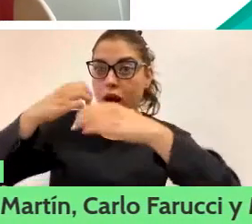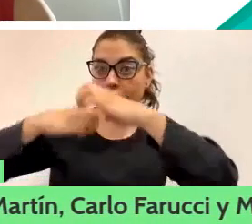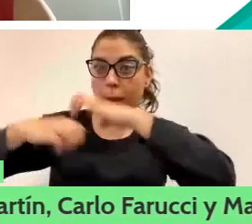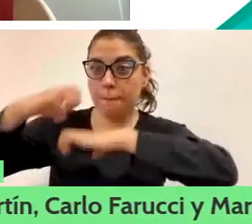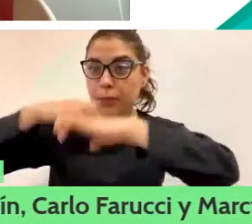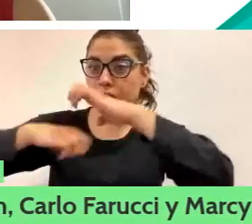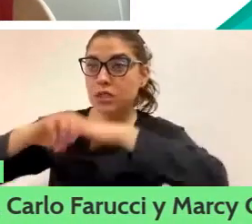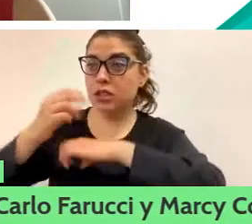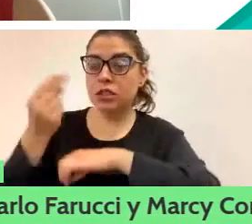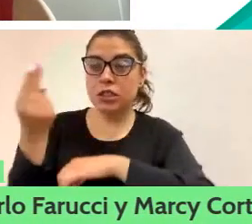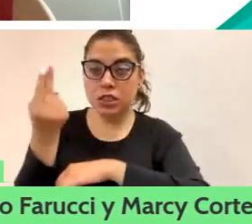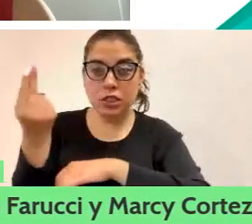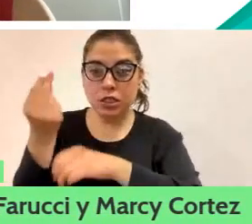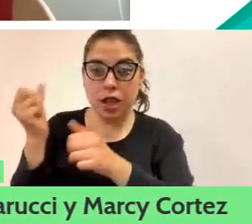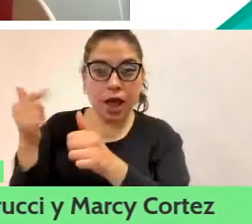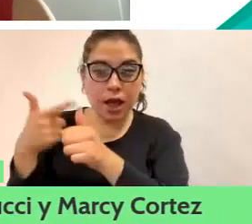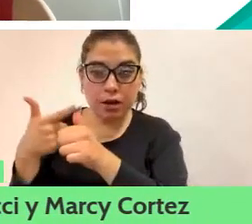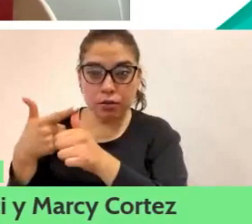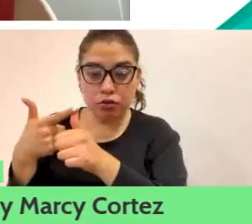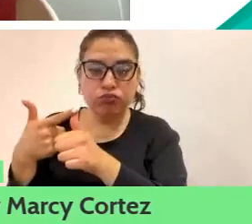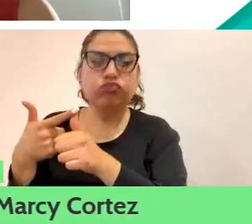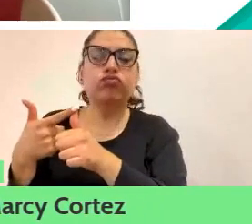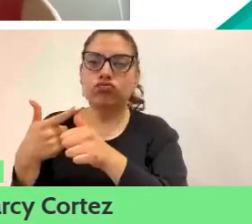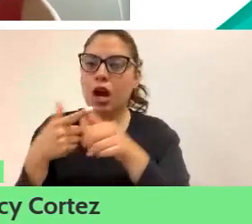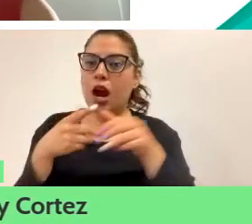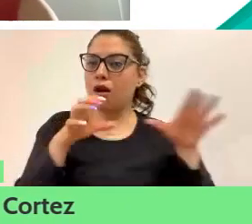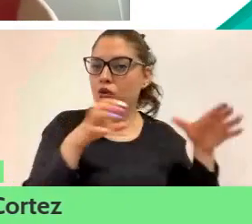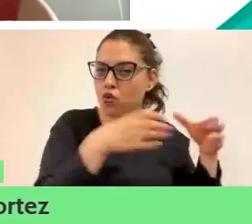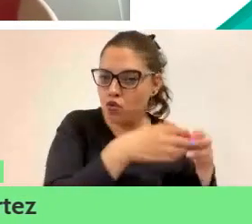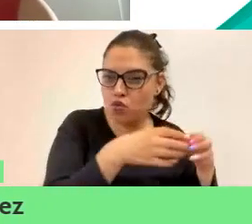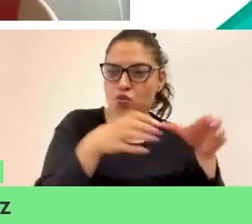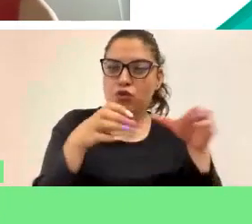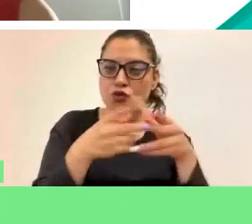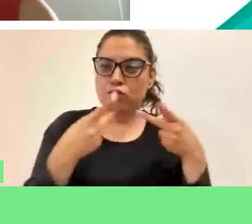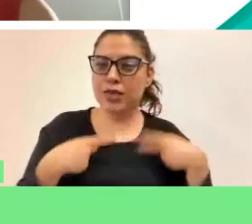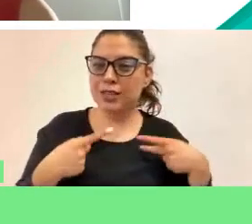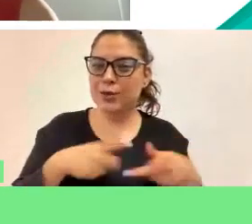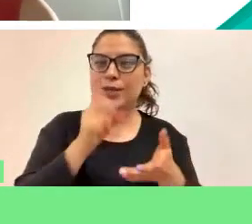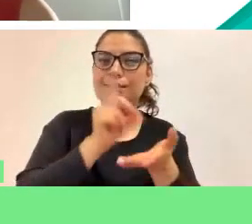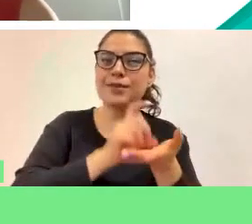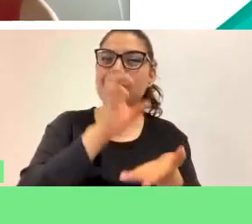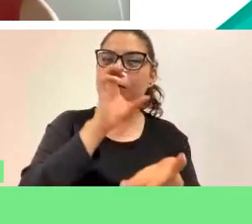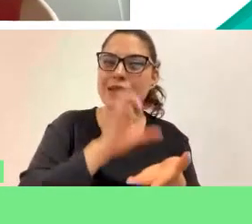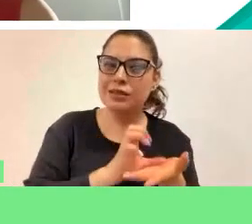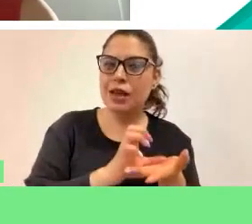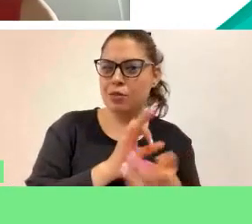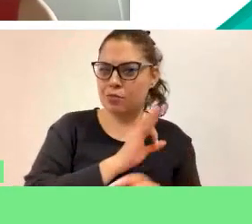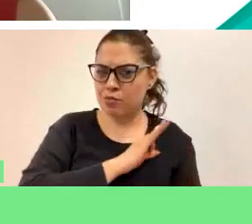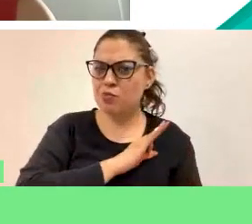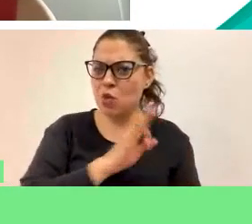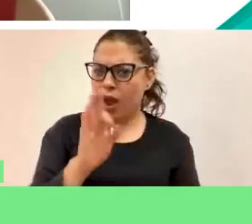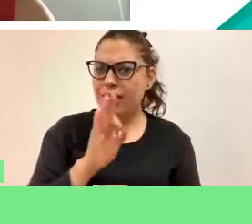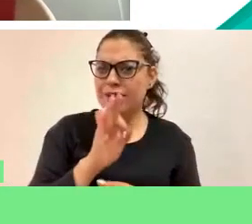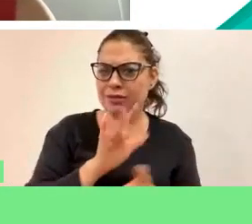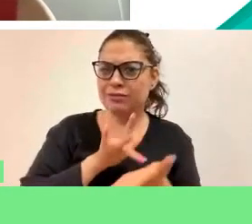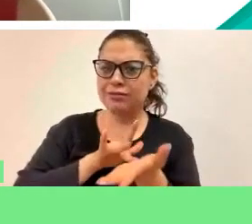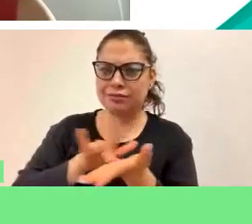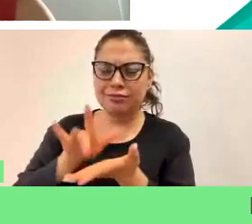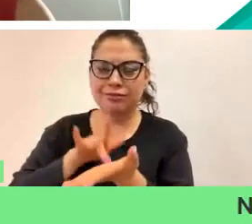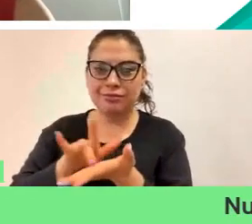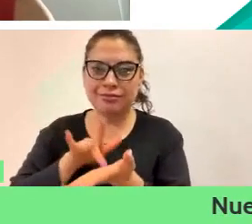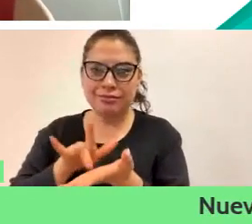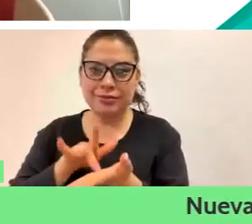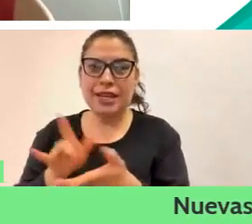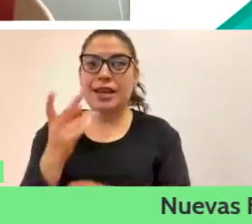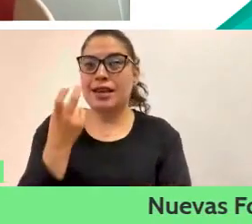clientes que nos fueron también desafiando a poder armar más unidades de negocio y llegar a hoy a ser